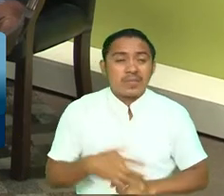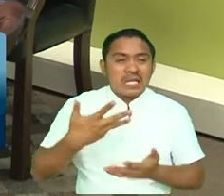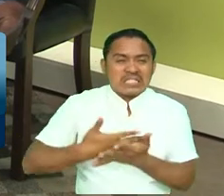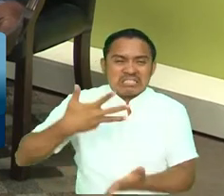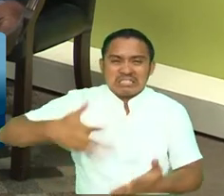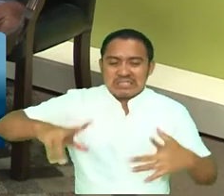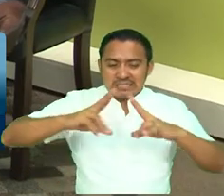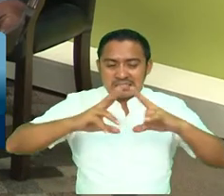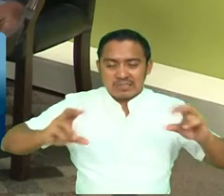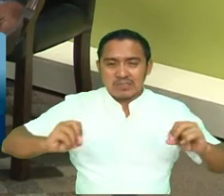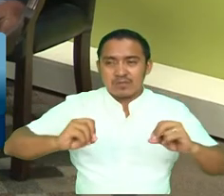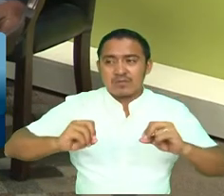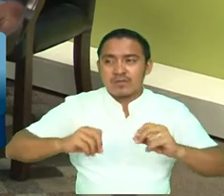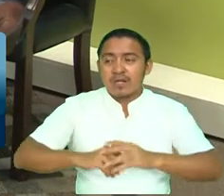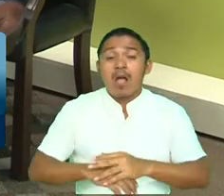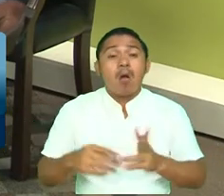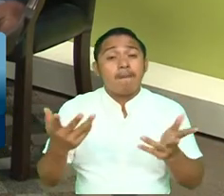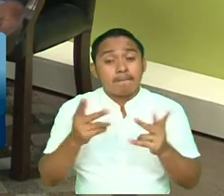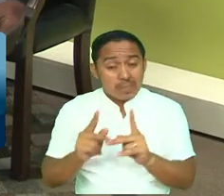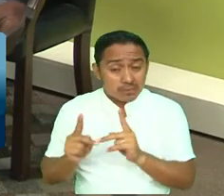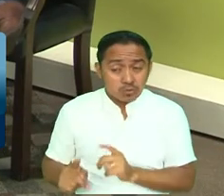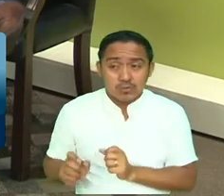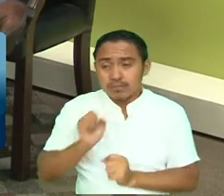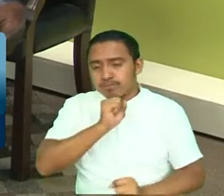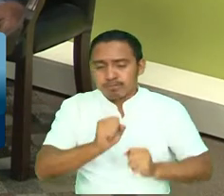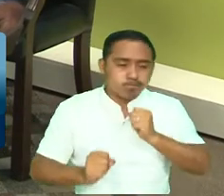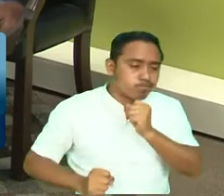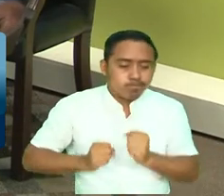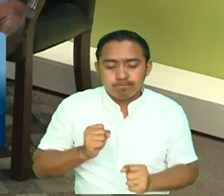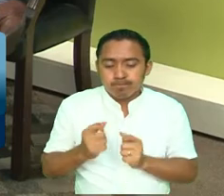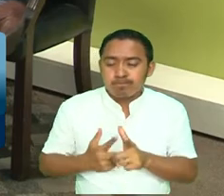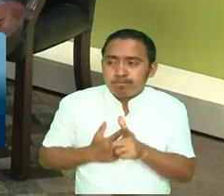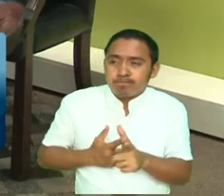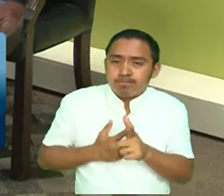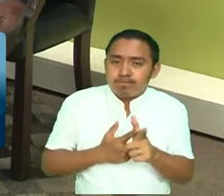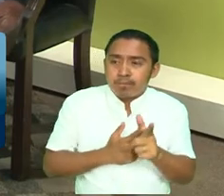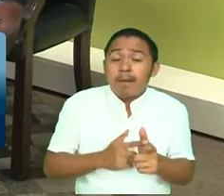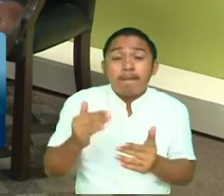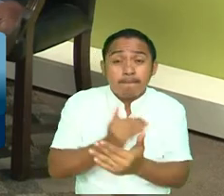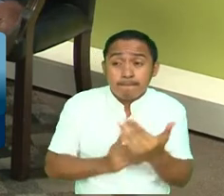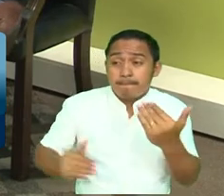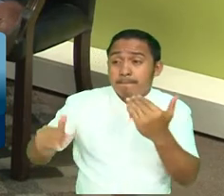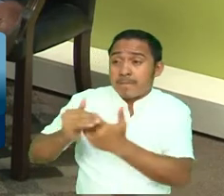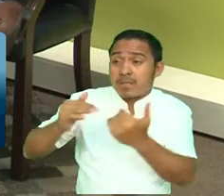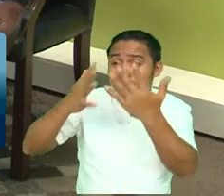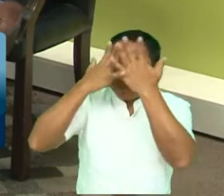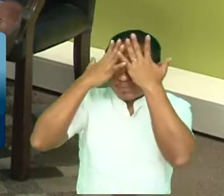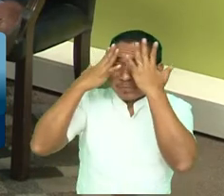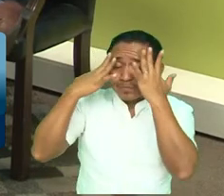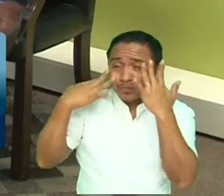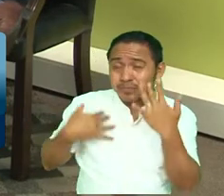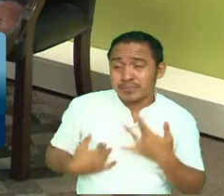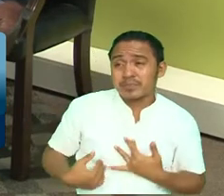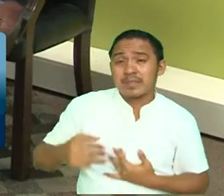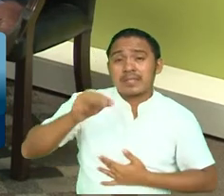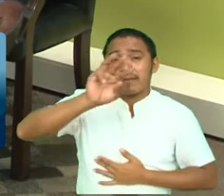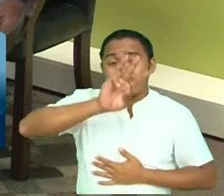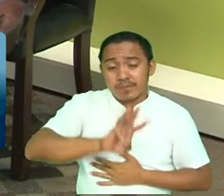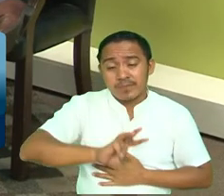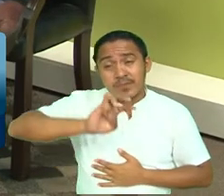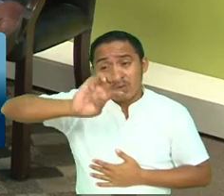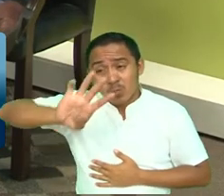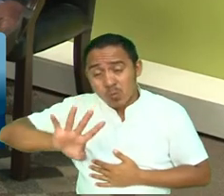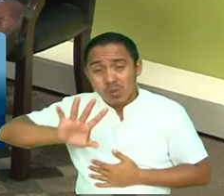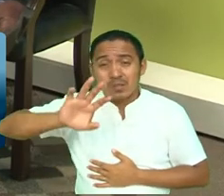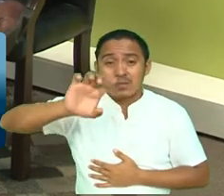¿verdad? O lo que son los atletas, o los que personas que hacen ejercicio, pueden producir más sudor, hasta 3 a 4 litros por hora de